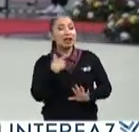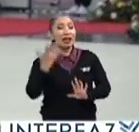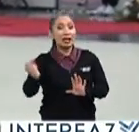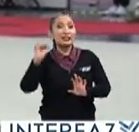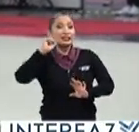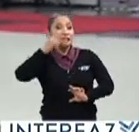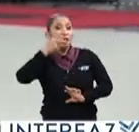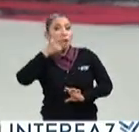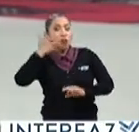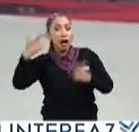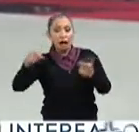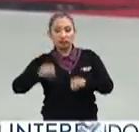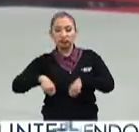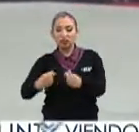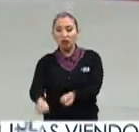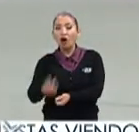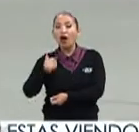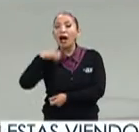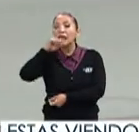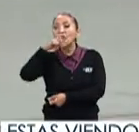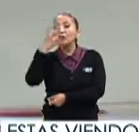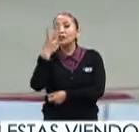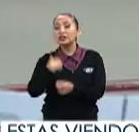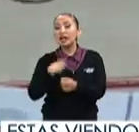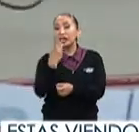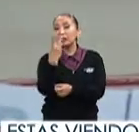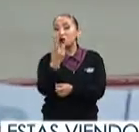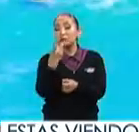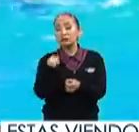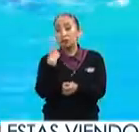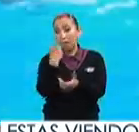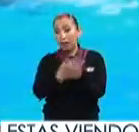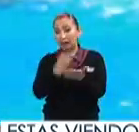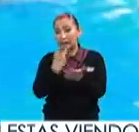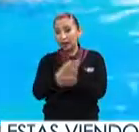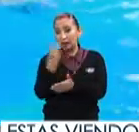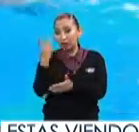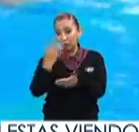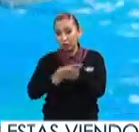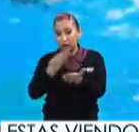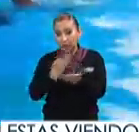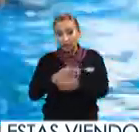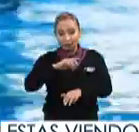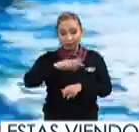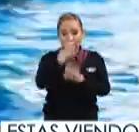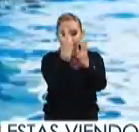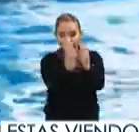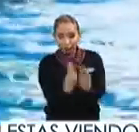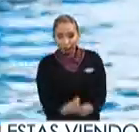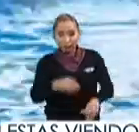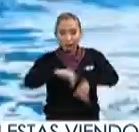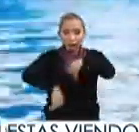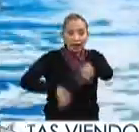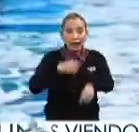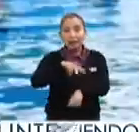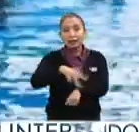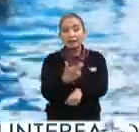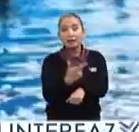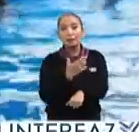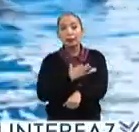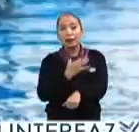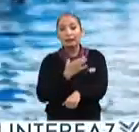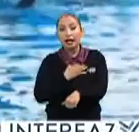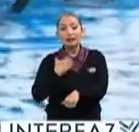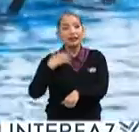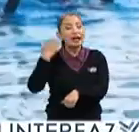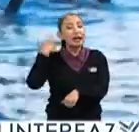en Chihuahua y dio a Jalisco 3 oros, 1 plata y 3 bronces. En el nado sincronizado, la delegación jalisciense cosechó 13 platas.